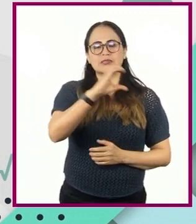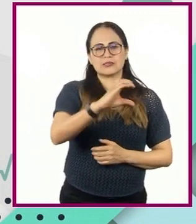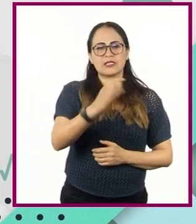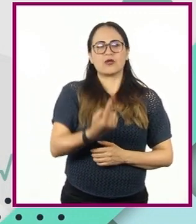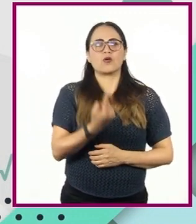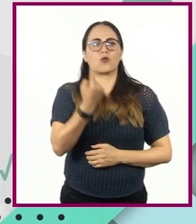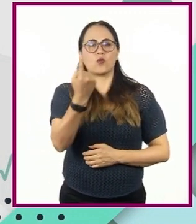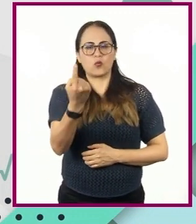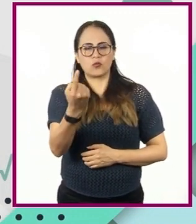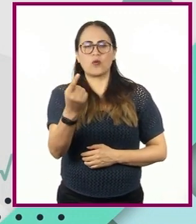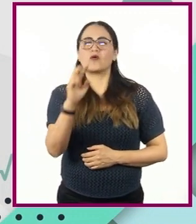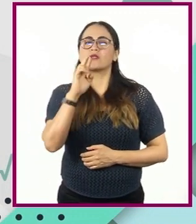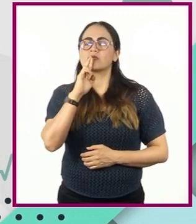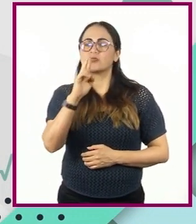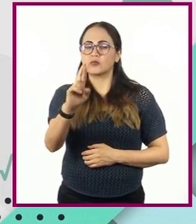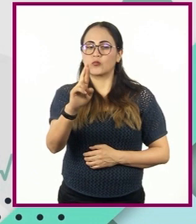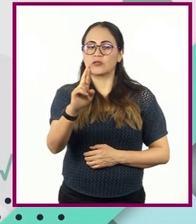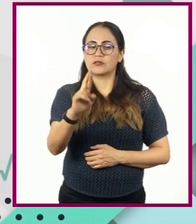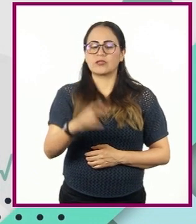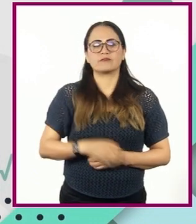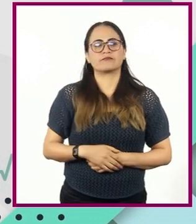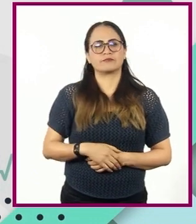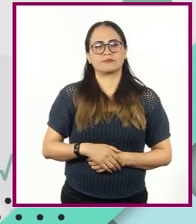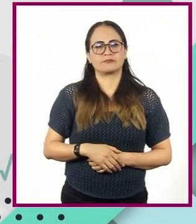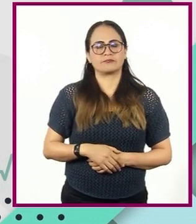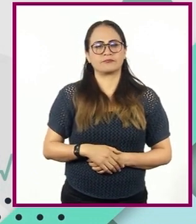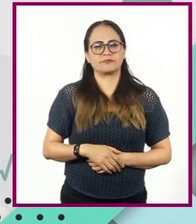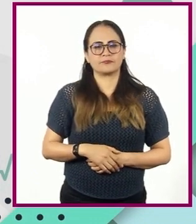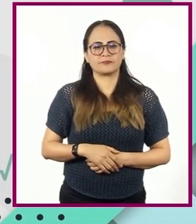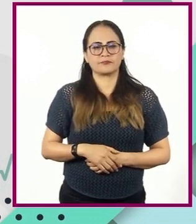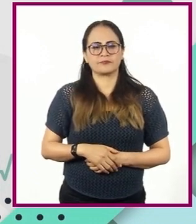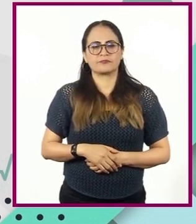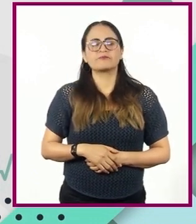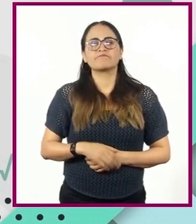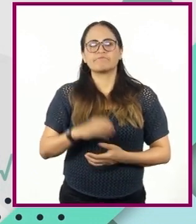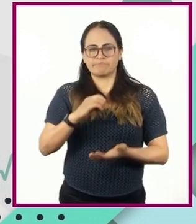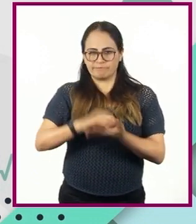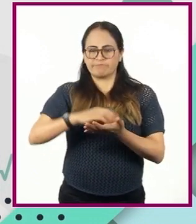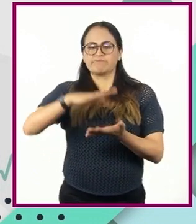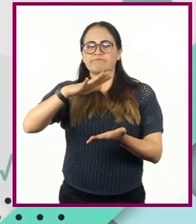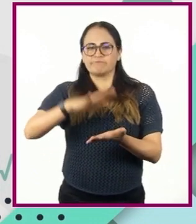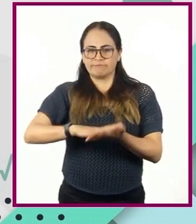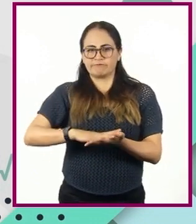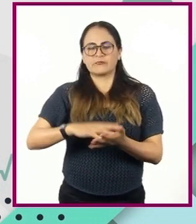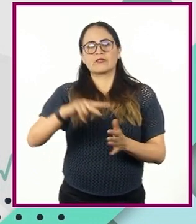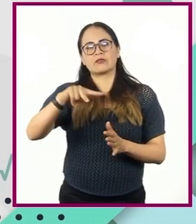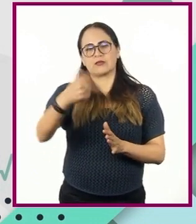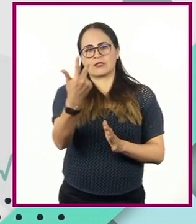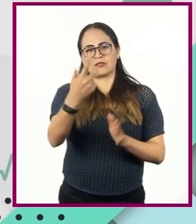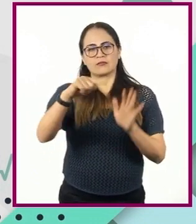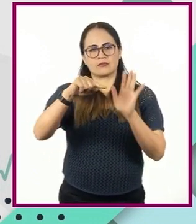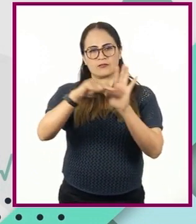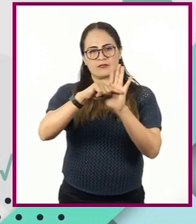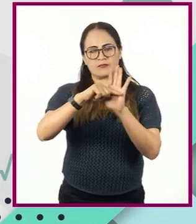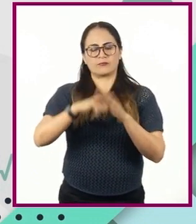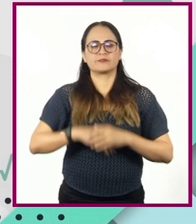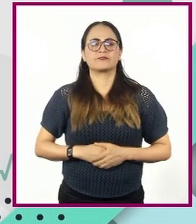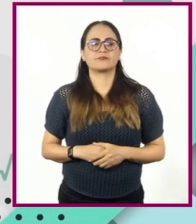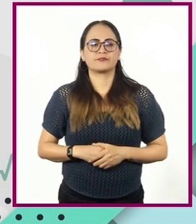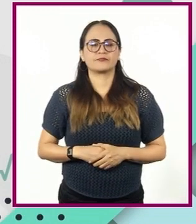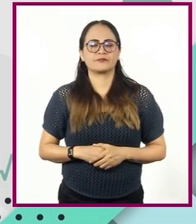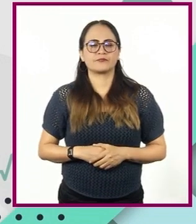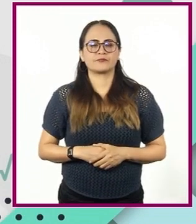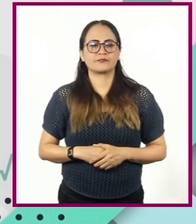se registrará el resultado de la suma y, como observan, se registró el número 13 negativo. Al usar